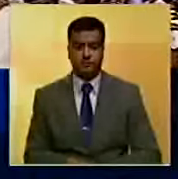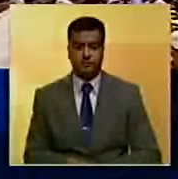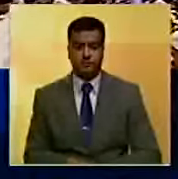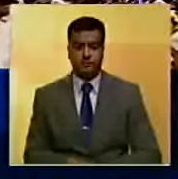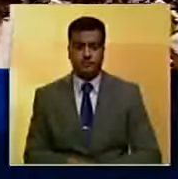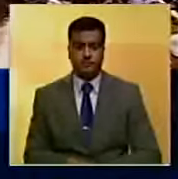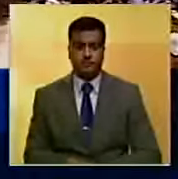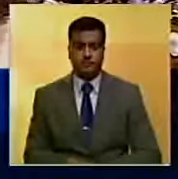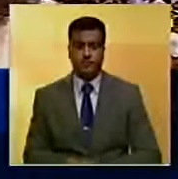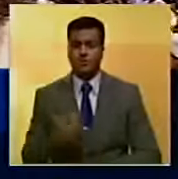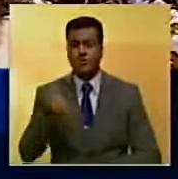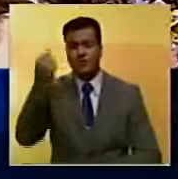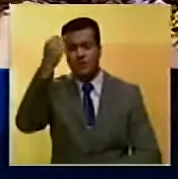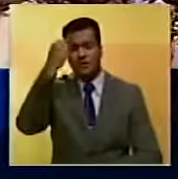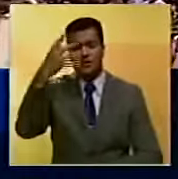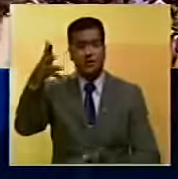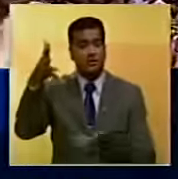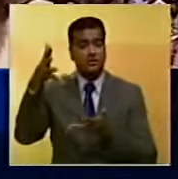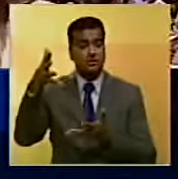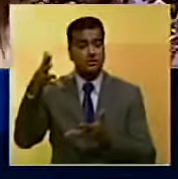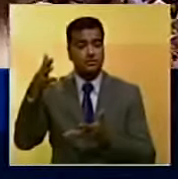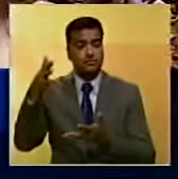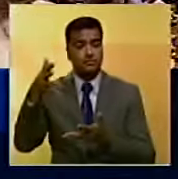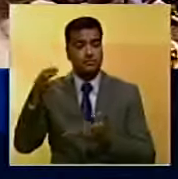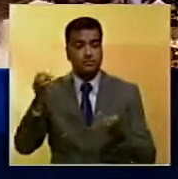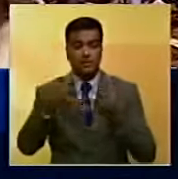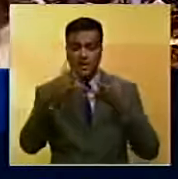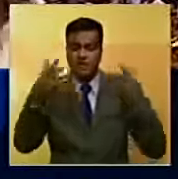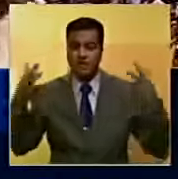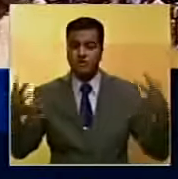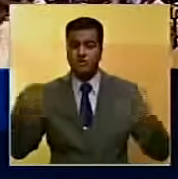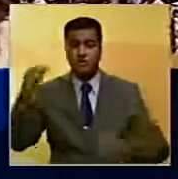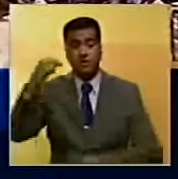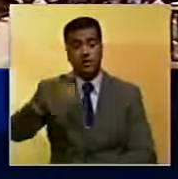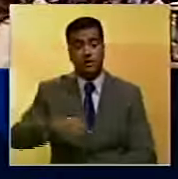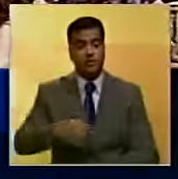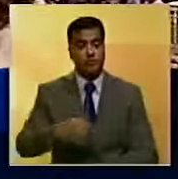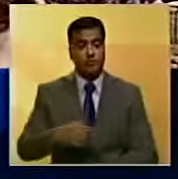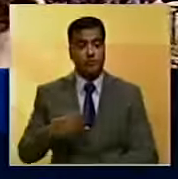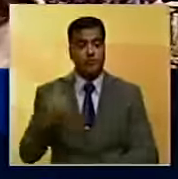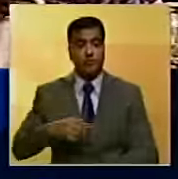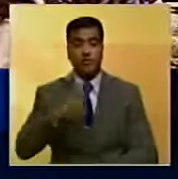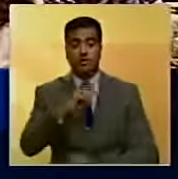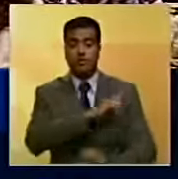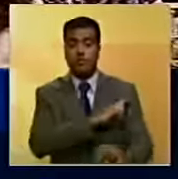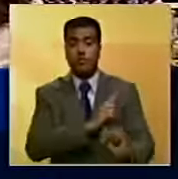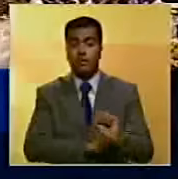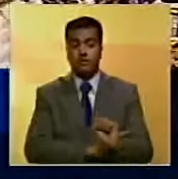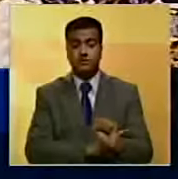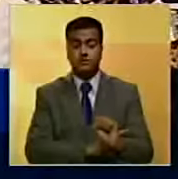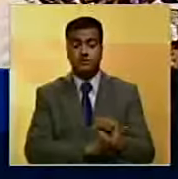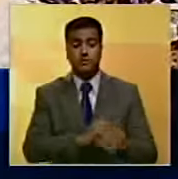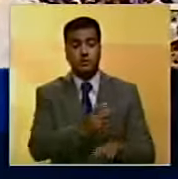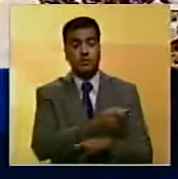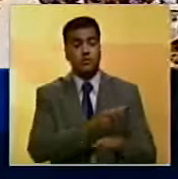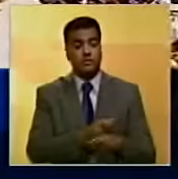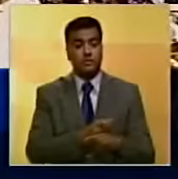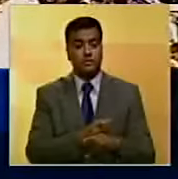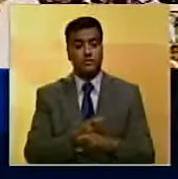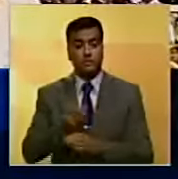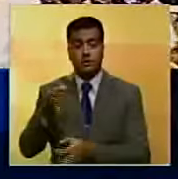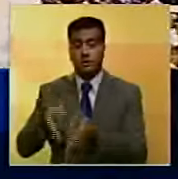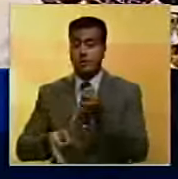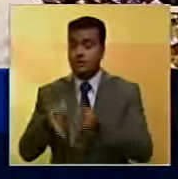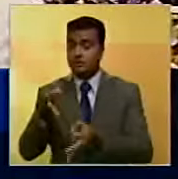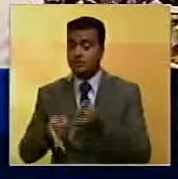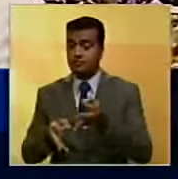Que no se nos vaya a la cabeza la victoria y que la grandeza que hoy tienen los dos poderes, tanto el Ejecutivo como el